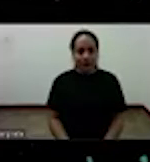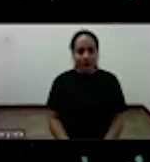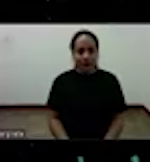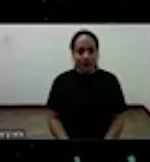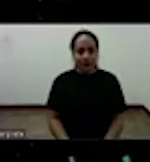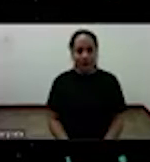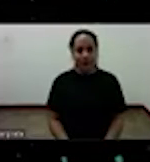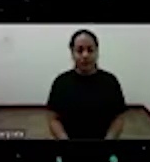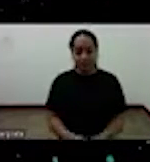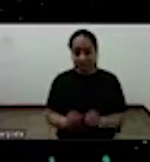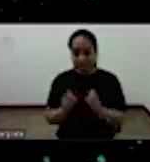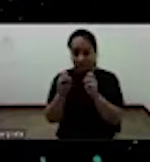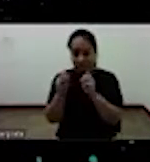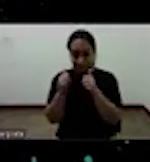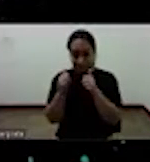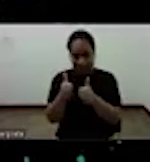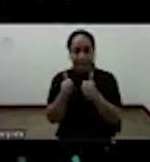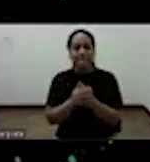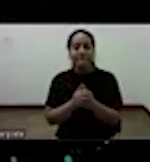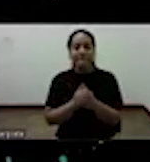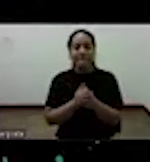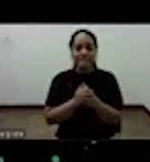Bien.